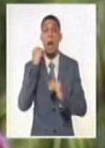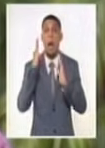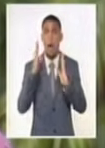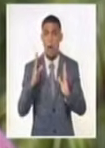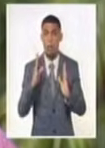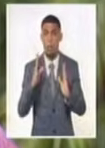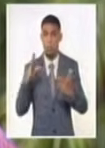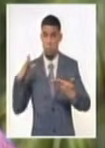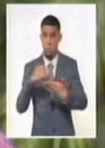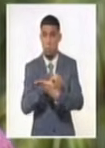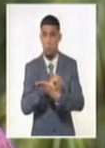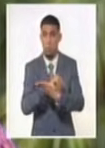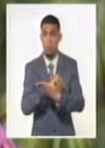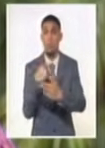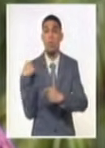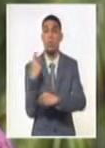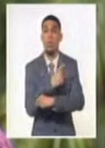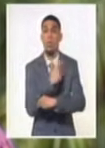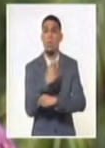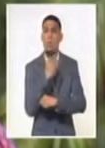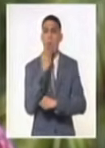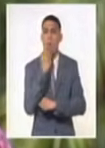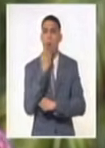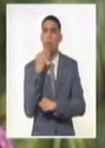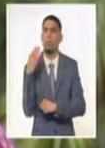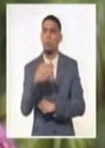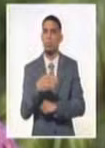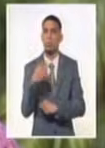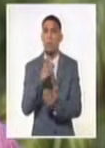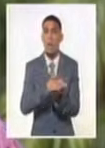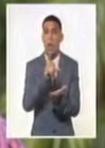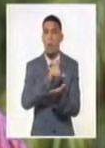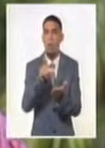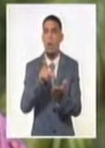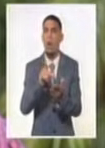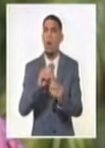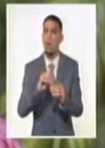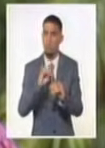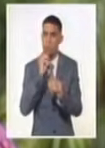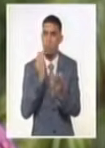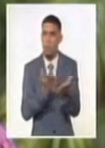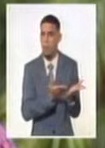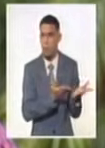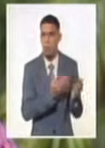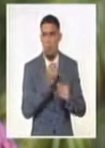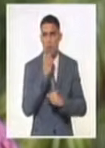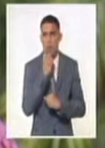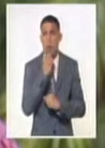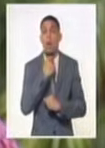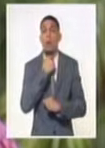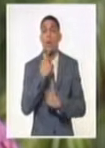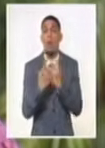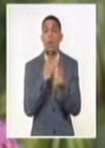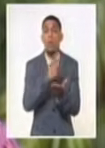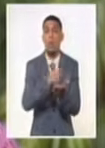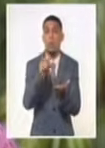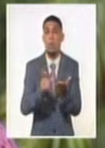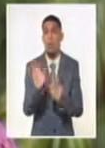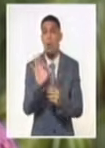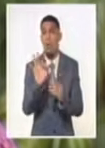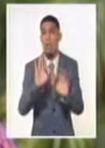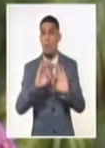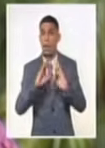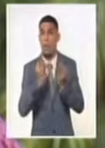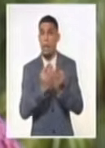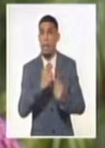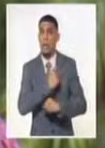todo este curso escolar, lo que nos viene quedando, nuestras escuelas van a estar abiertas para recibir a aquellos estudiantes y a esas familias que están